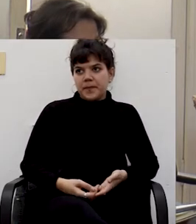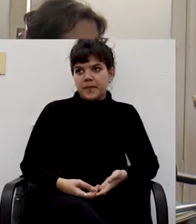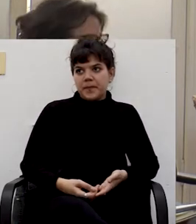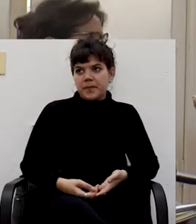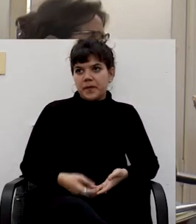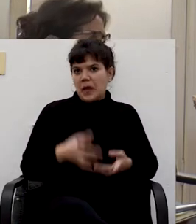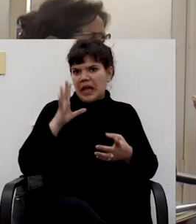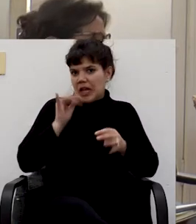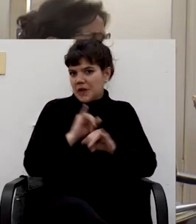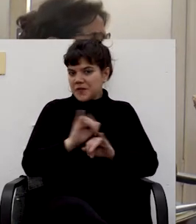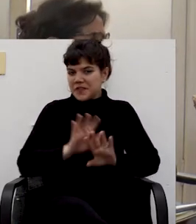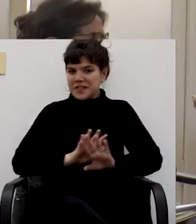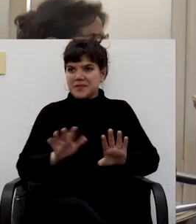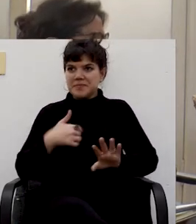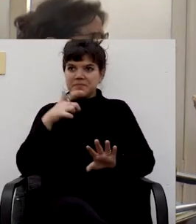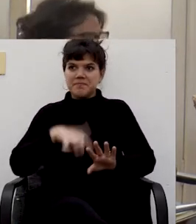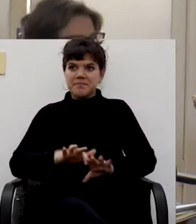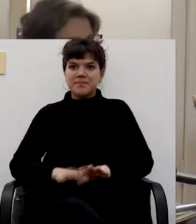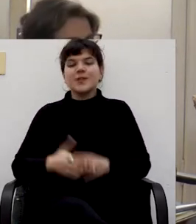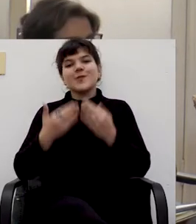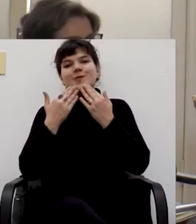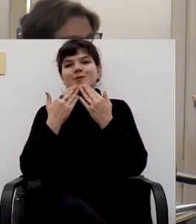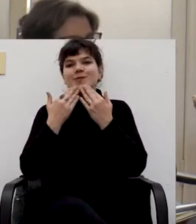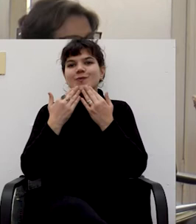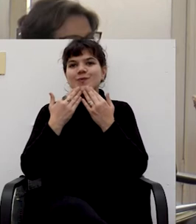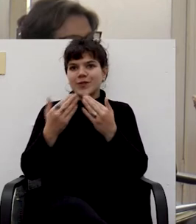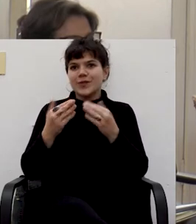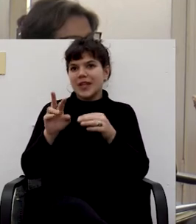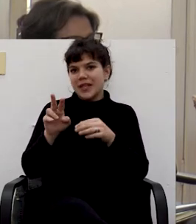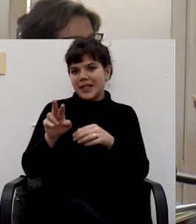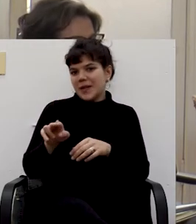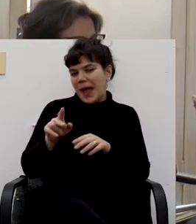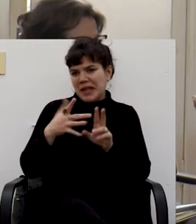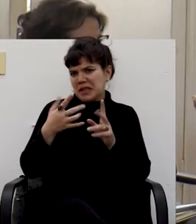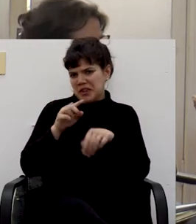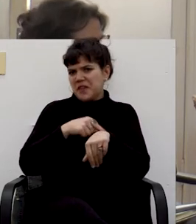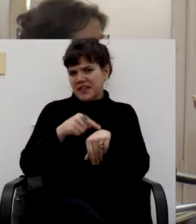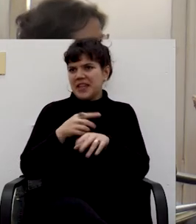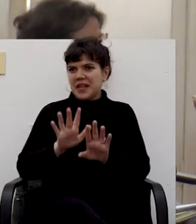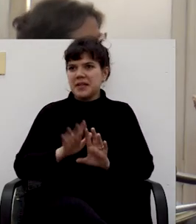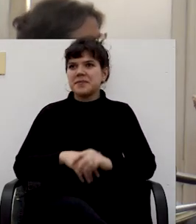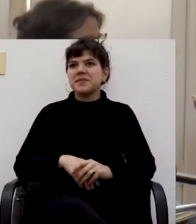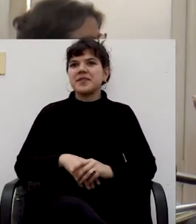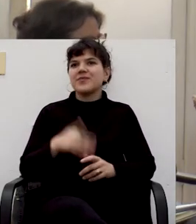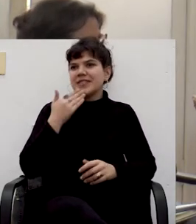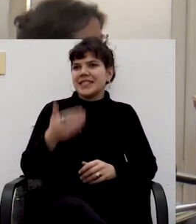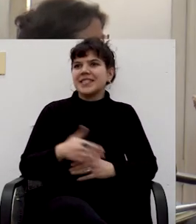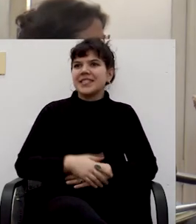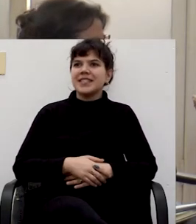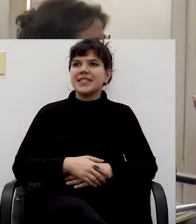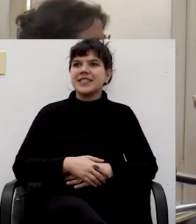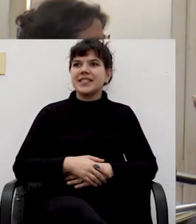Creo que quedaría por aquí, no sé. Sí, después. Estamos juntas en un tiempo. Perfecto. Sí, bien. Gracias. Está